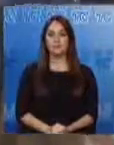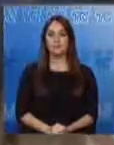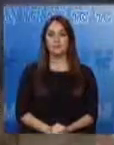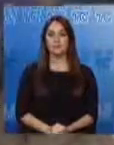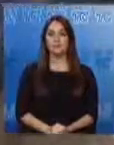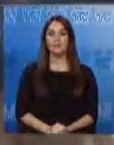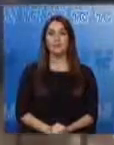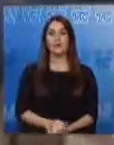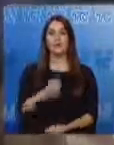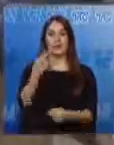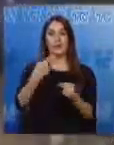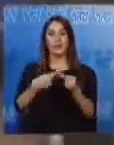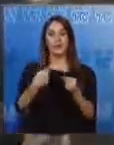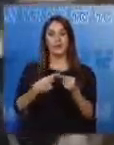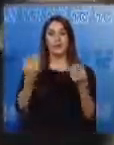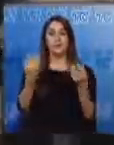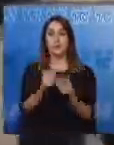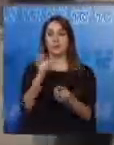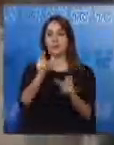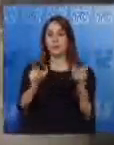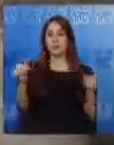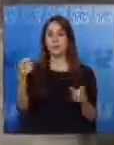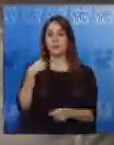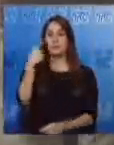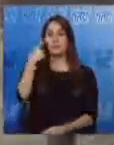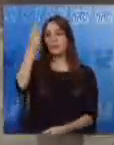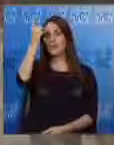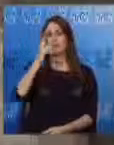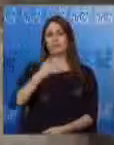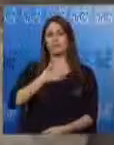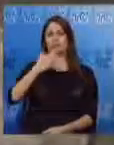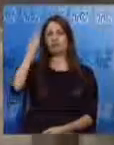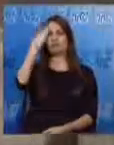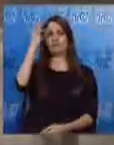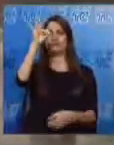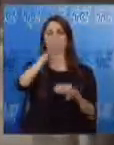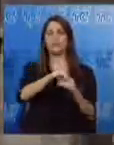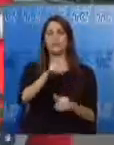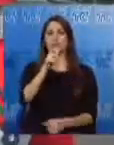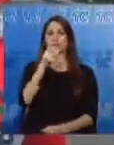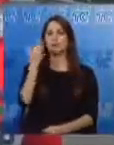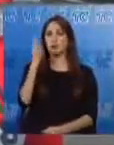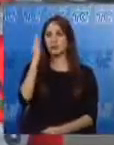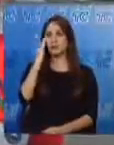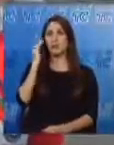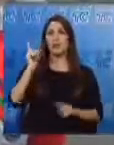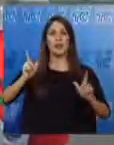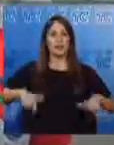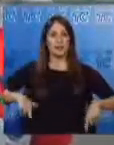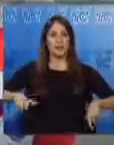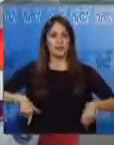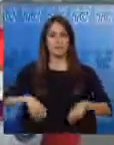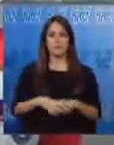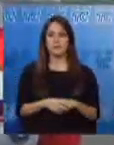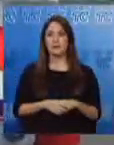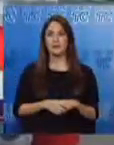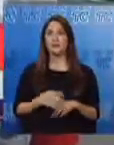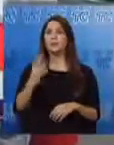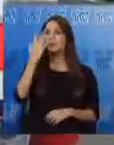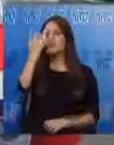En las calles de Quito son pocos los ciudadanos que han decidido por quién votar en las próximas elecciones. Por Lenín Moreno. ¿Por